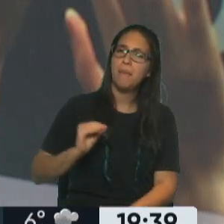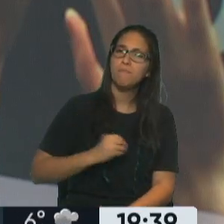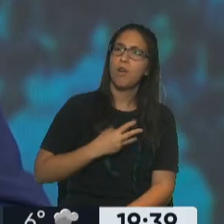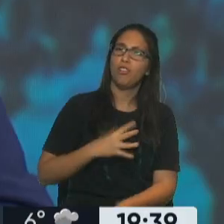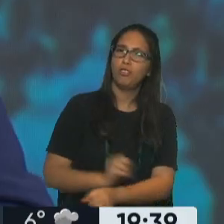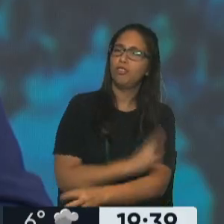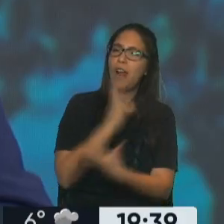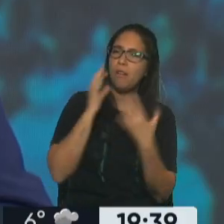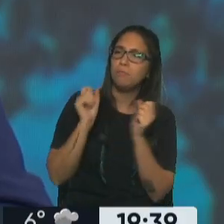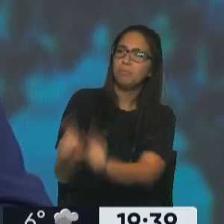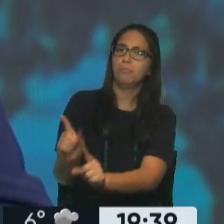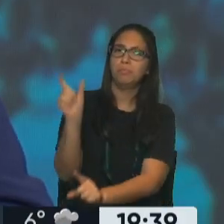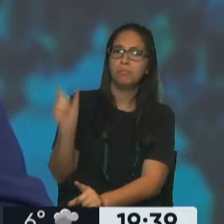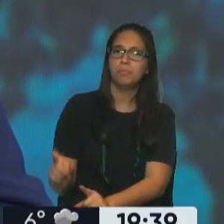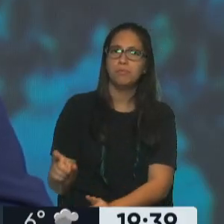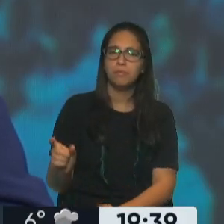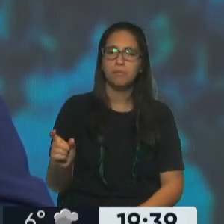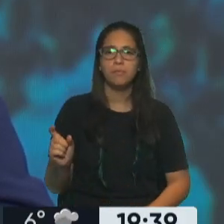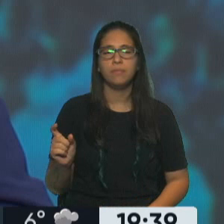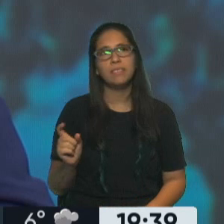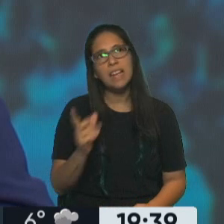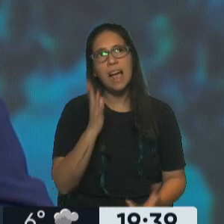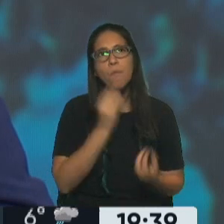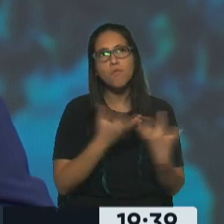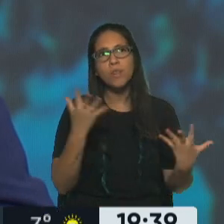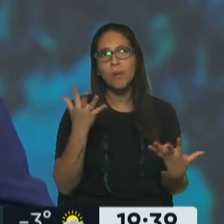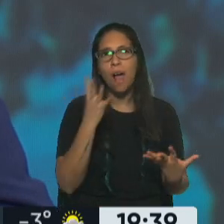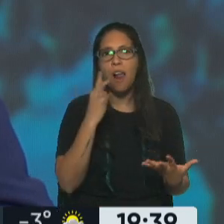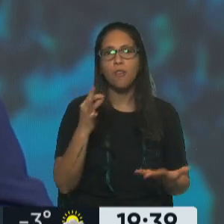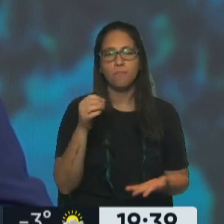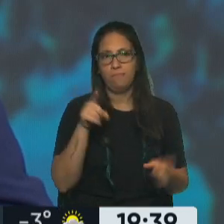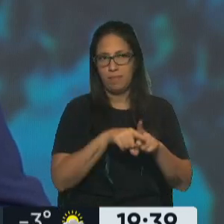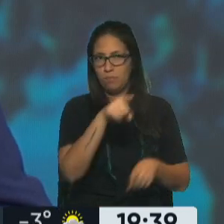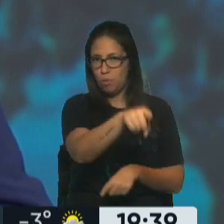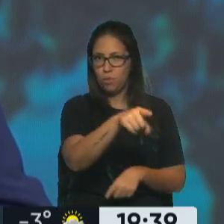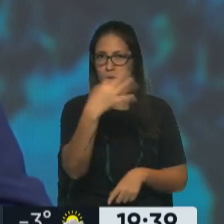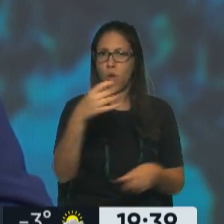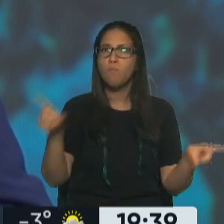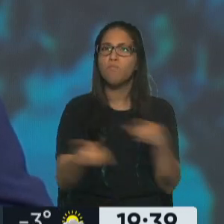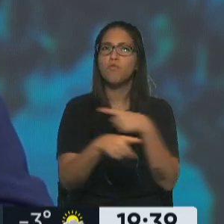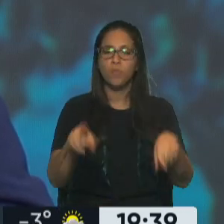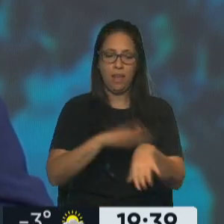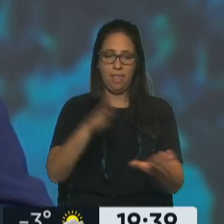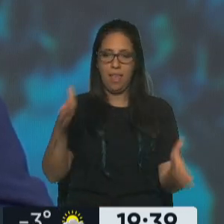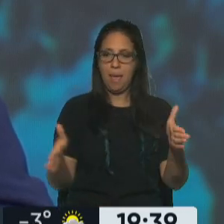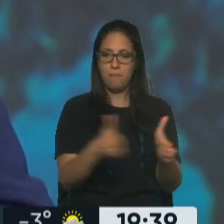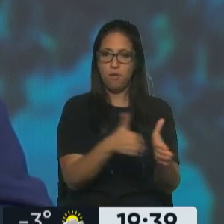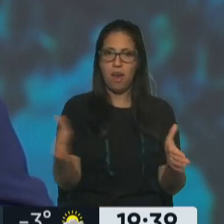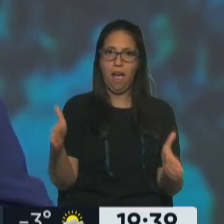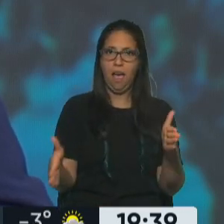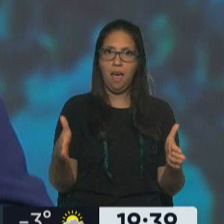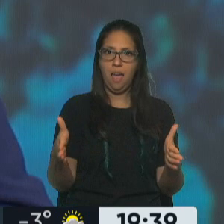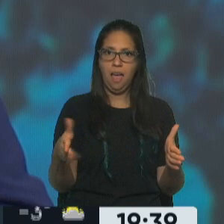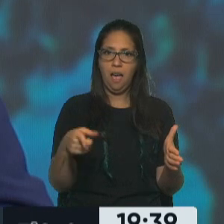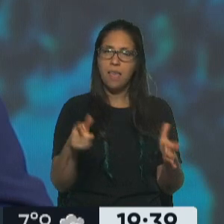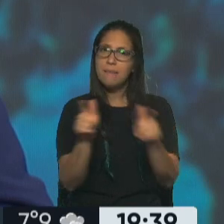determinó a mí muchas me determinan pero algo que que seguramente te determina vos también es la música de un momento total y y